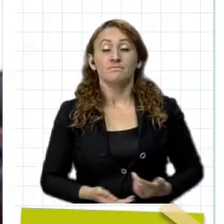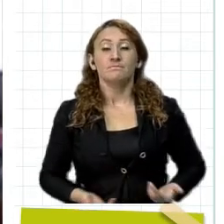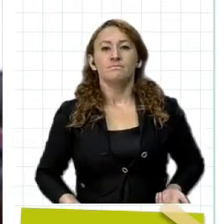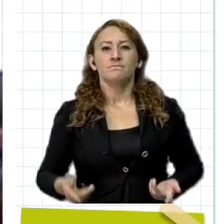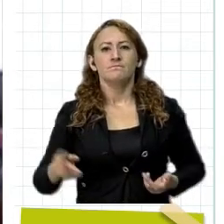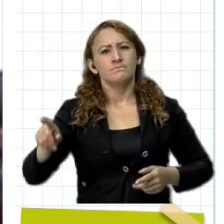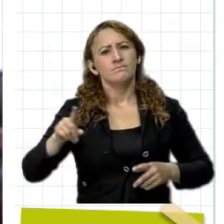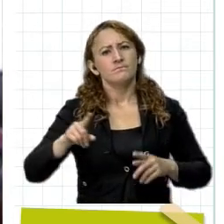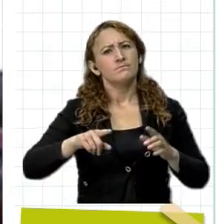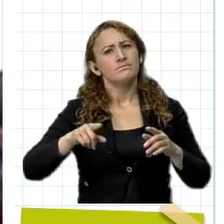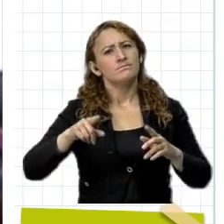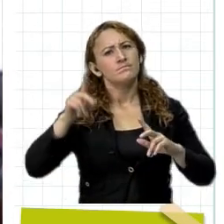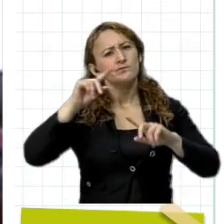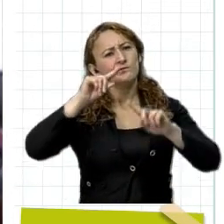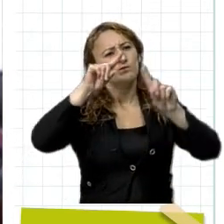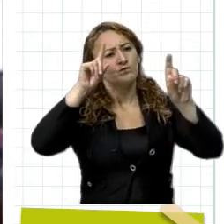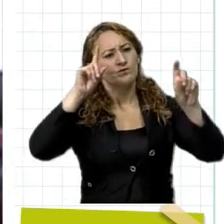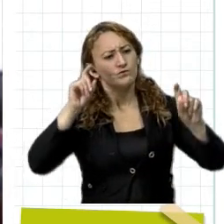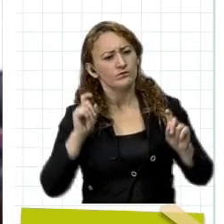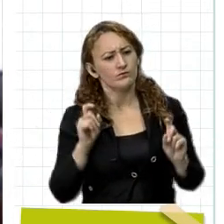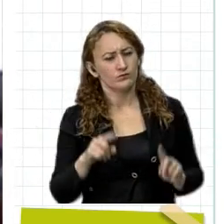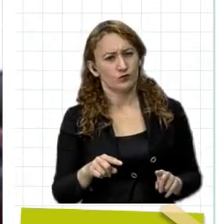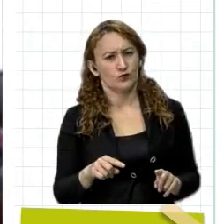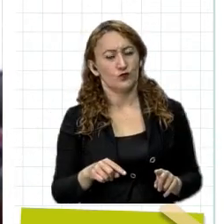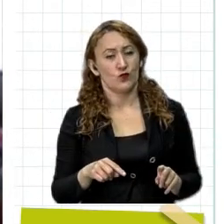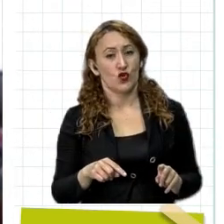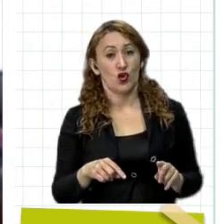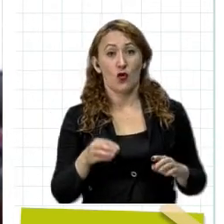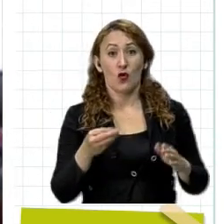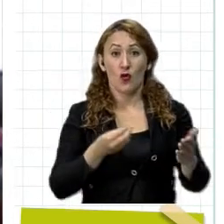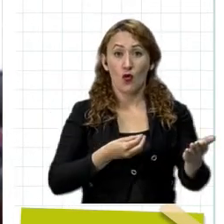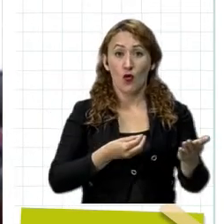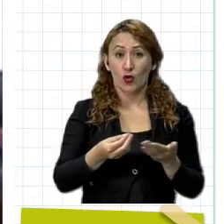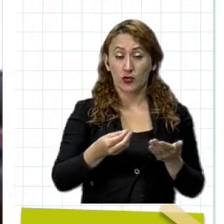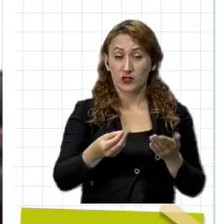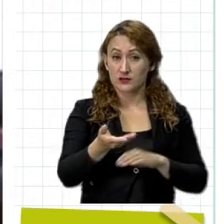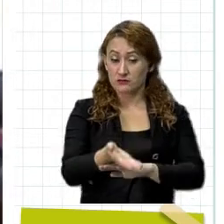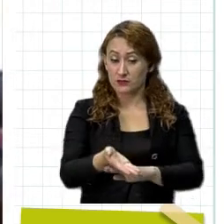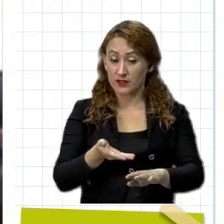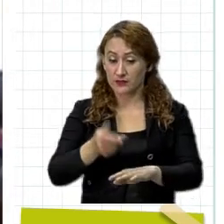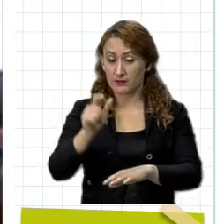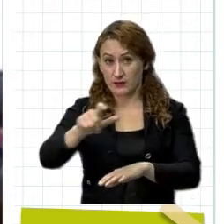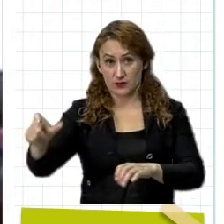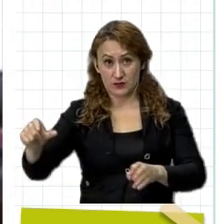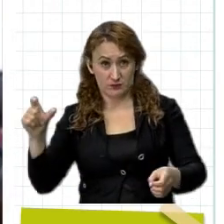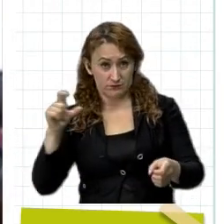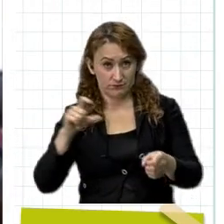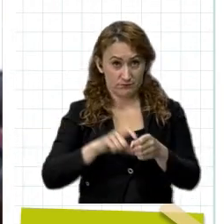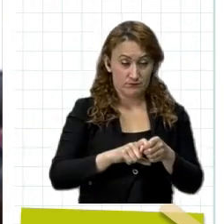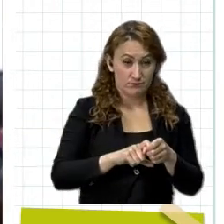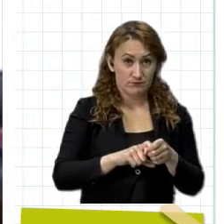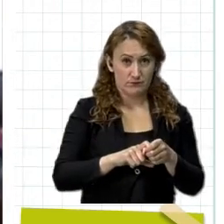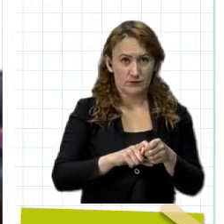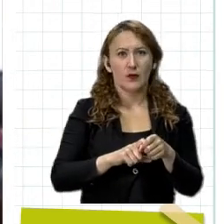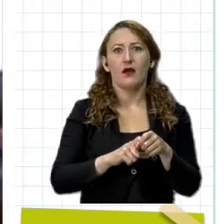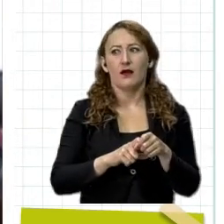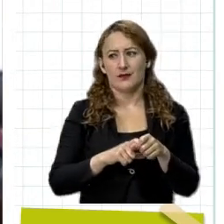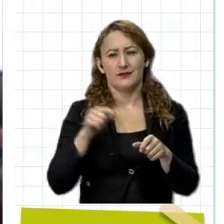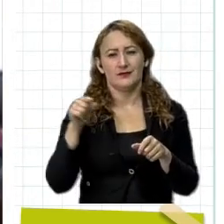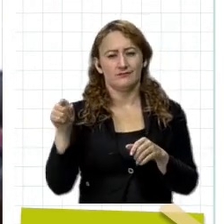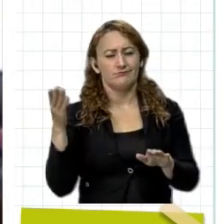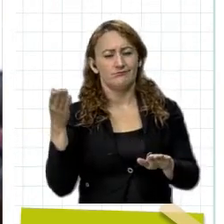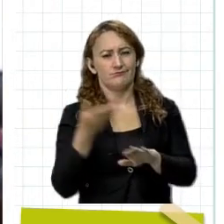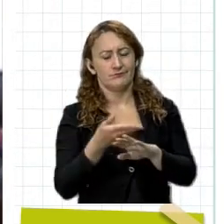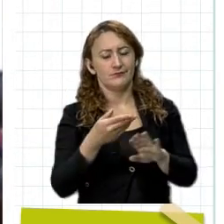Ella se pregunta si la sumatoria de las condiciones que se exigen a los aspirantes, un rasgo notorio de su